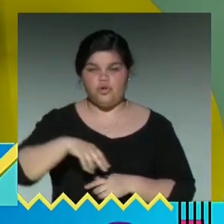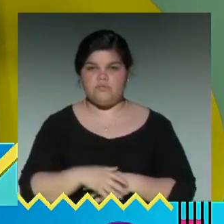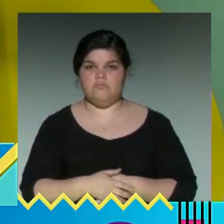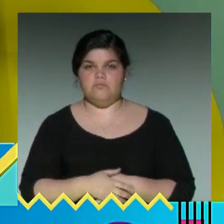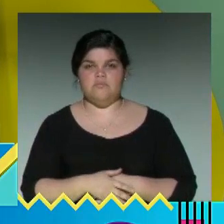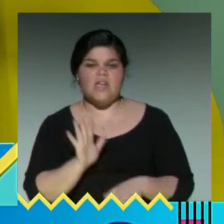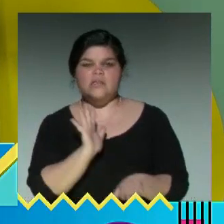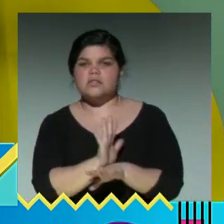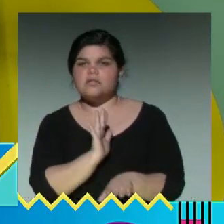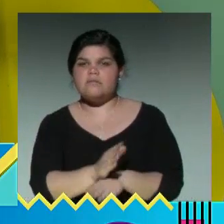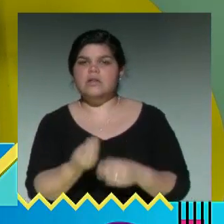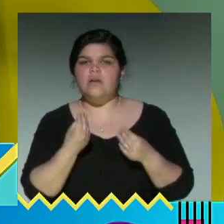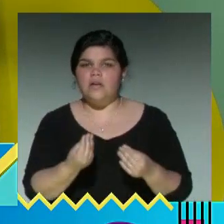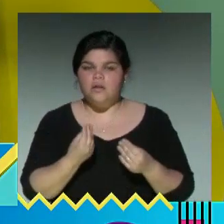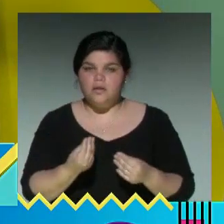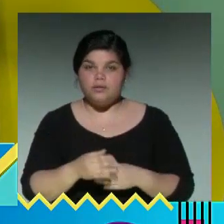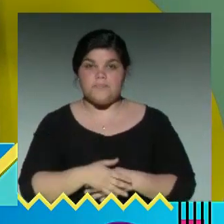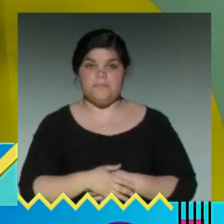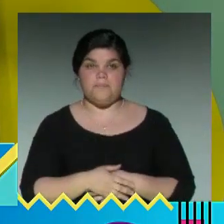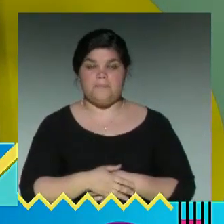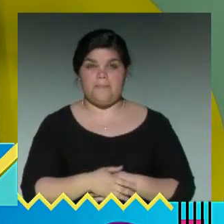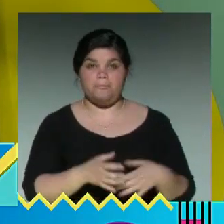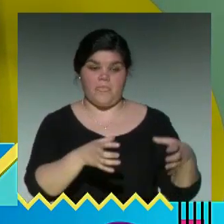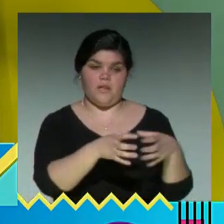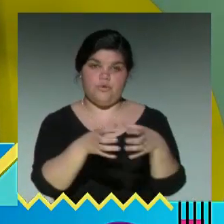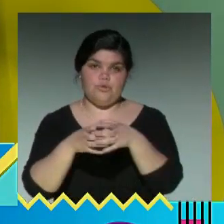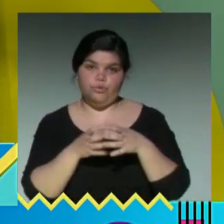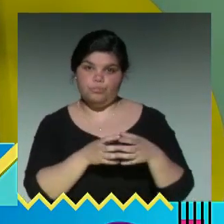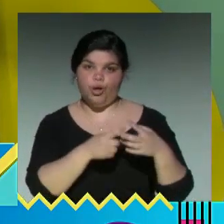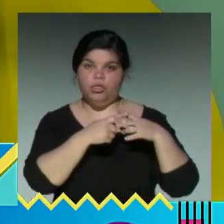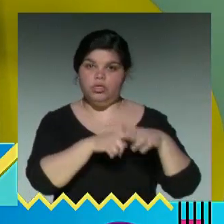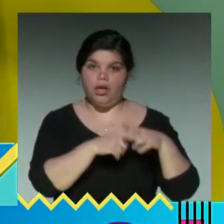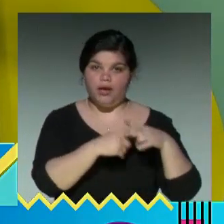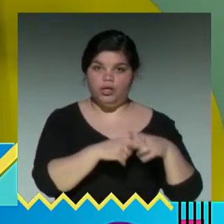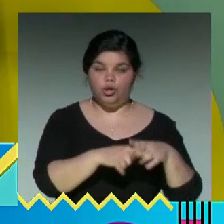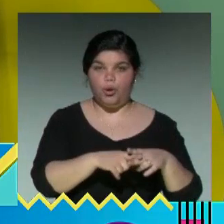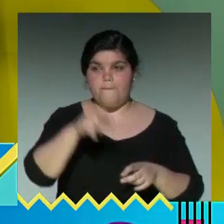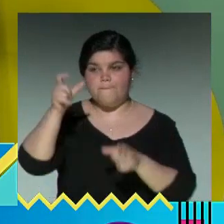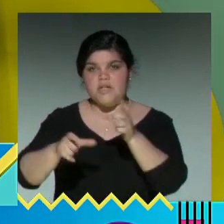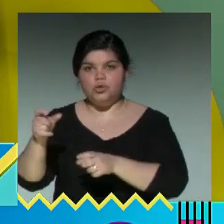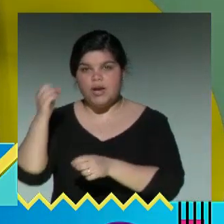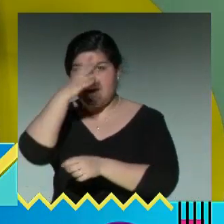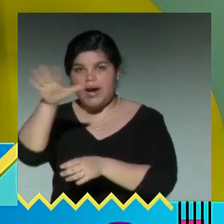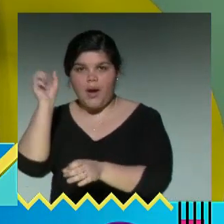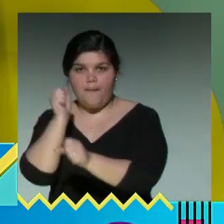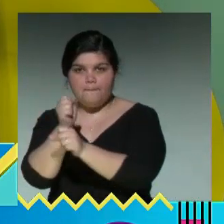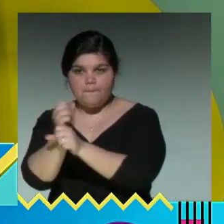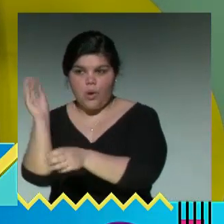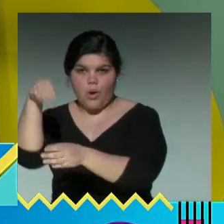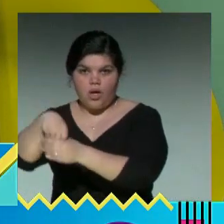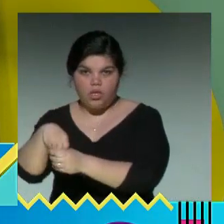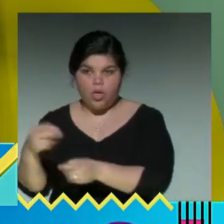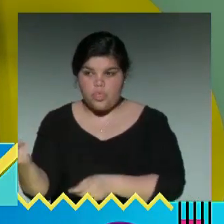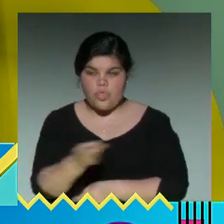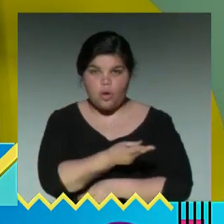establecen el técnico o los equipos técnicos con los productores. Cuando decimos productores, podemos estar